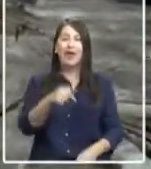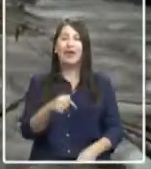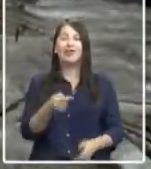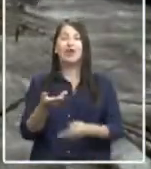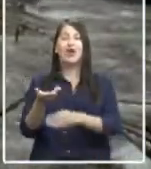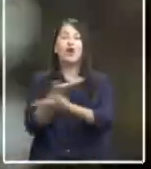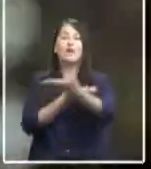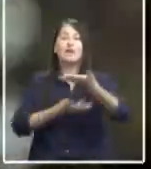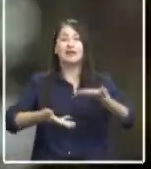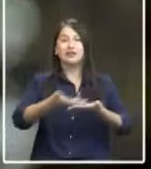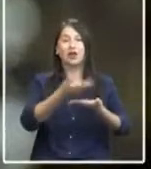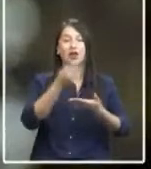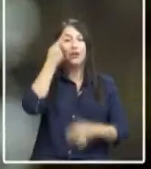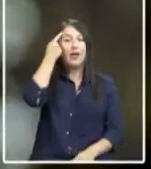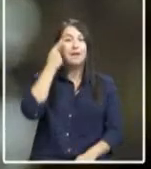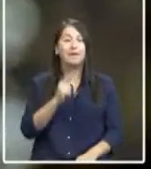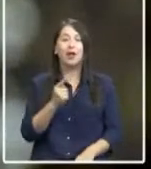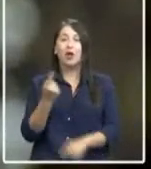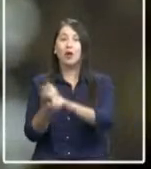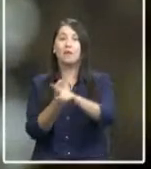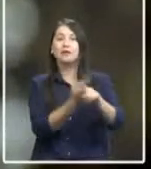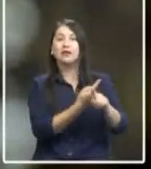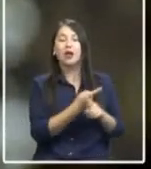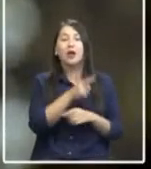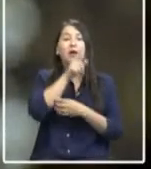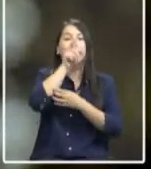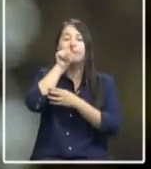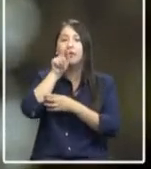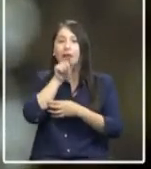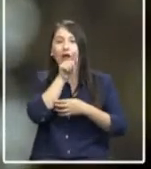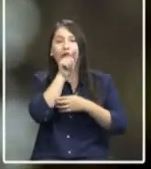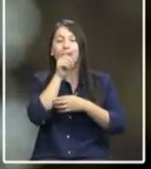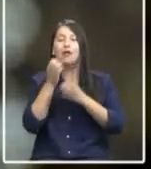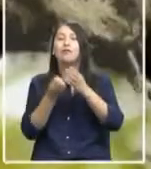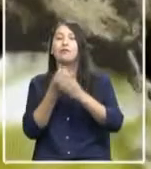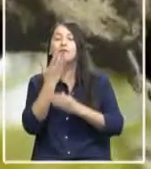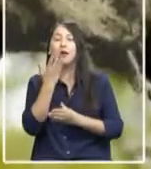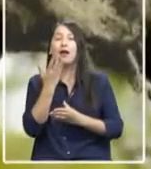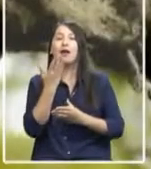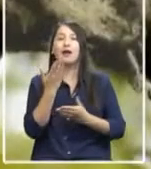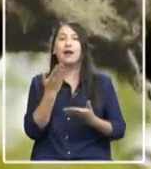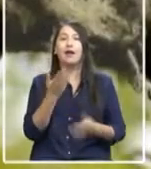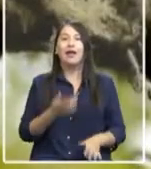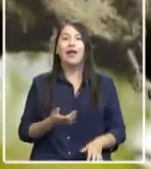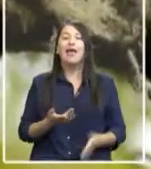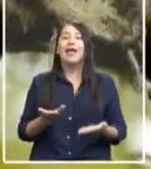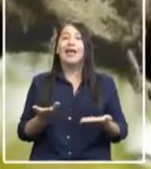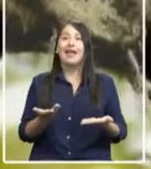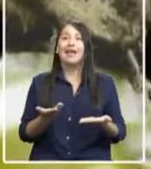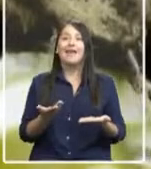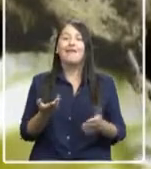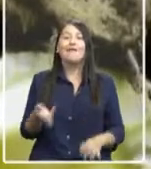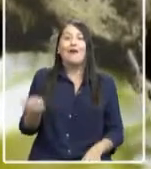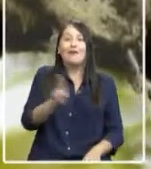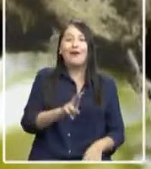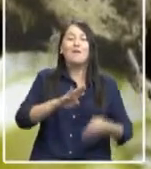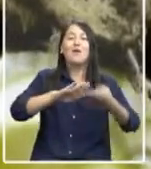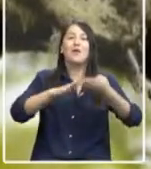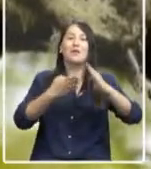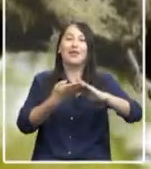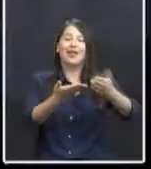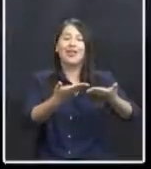tenemos, pero en los diálogos con los pájaros, con los árboles, volvemos a recuperar un sentido de comunidad que nos trae una